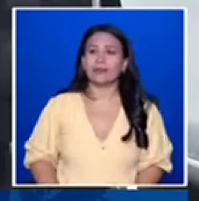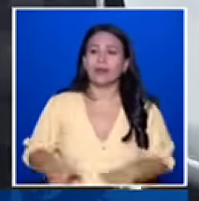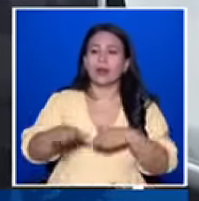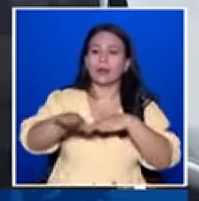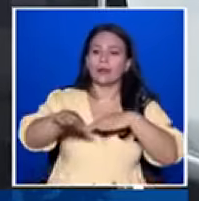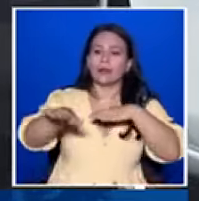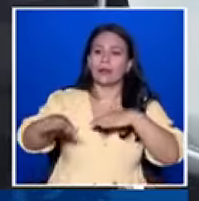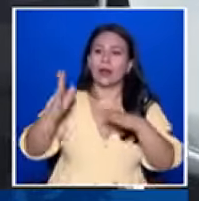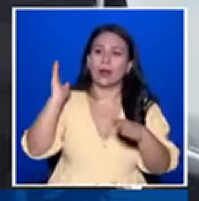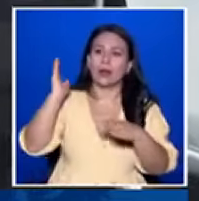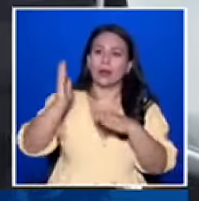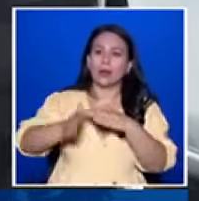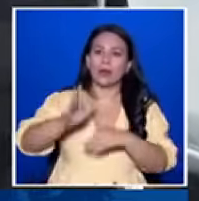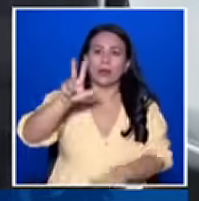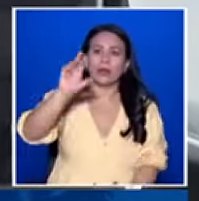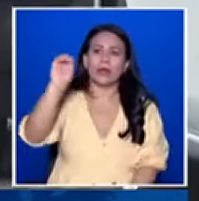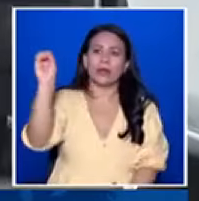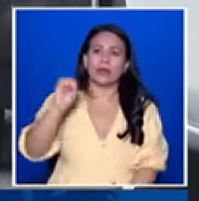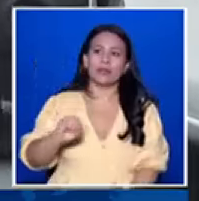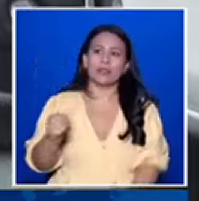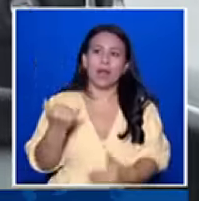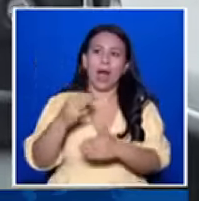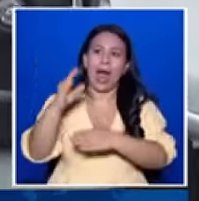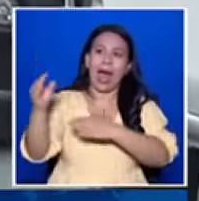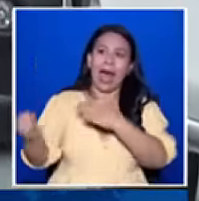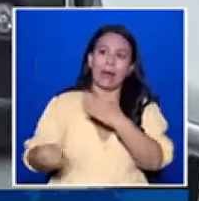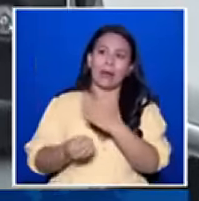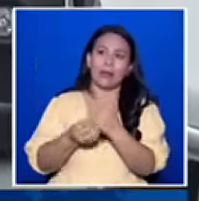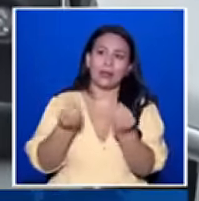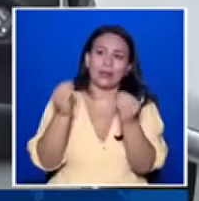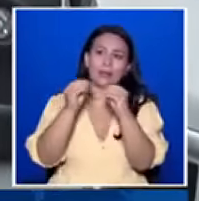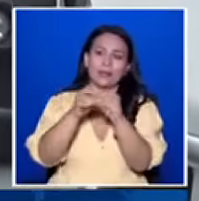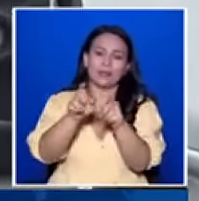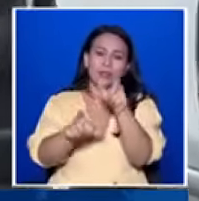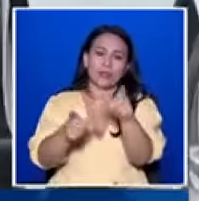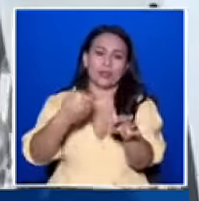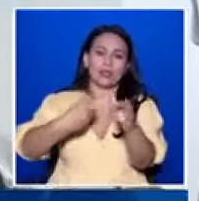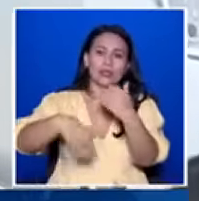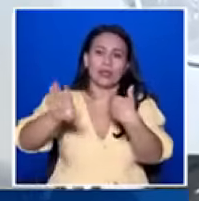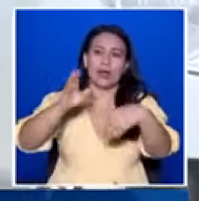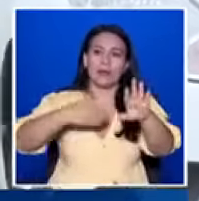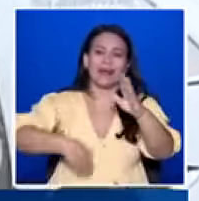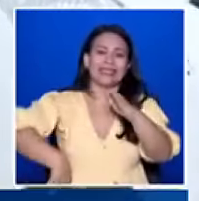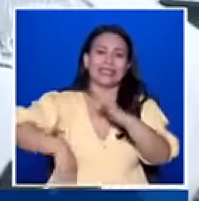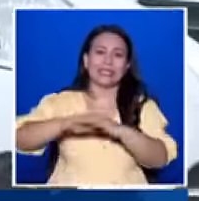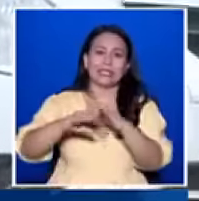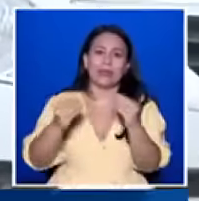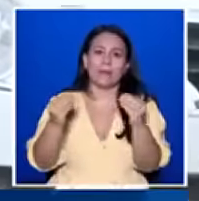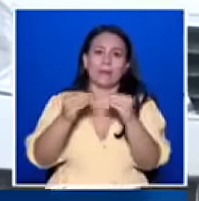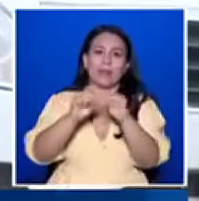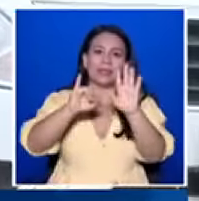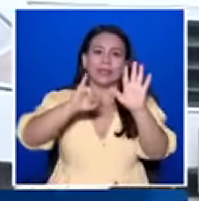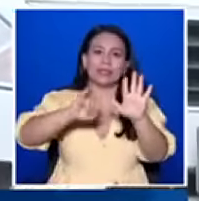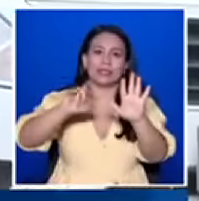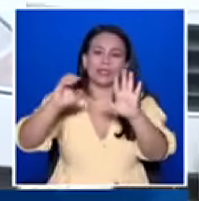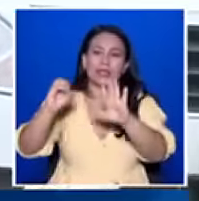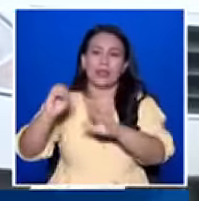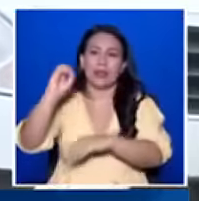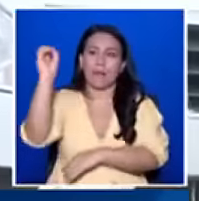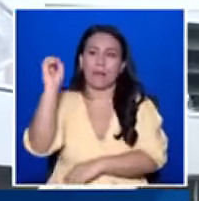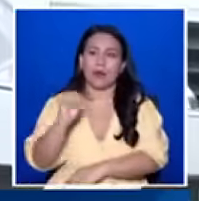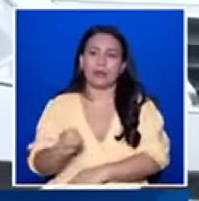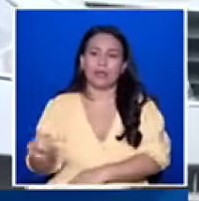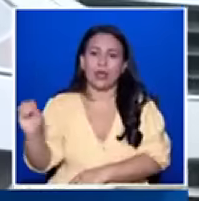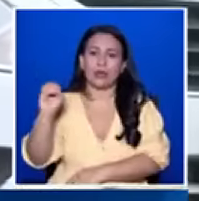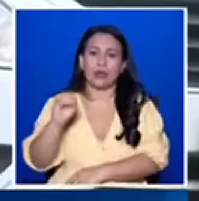vial no llegaba al 30%. Y en este momento ya está sobrepasando el 60%, es decir,